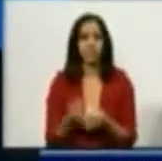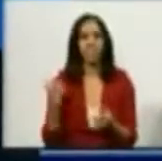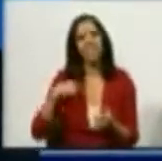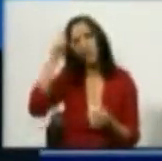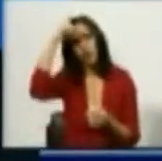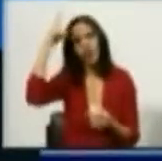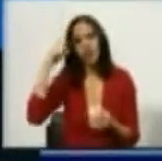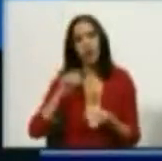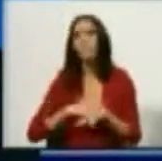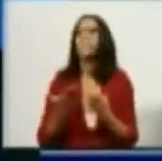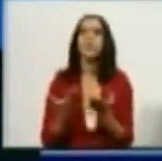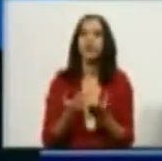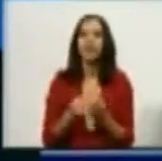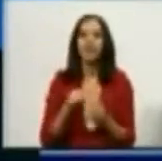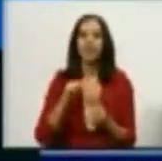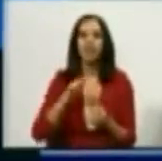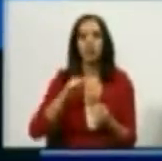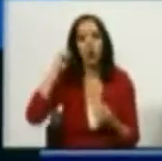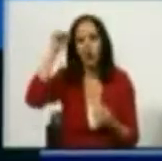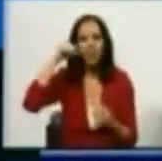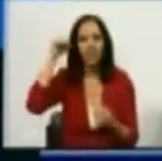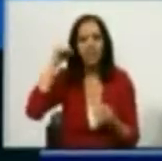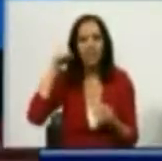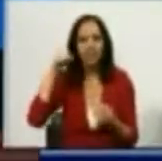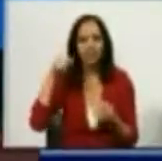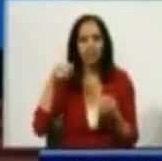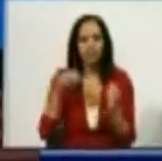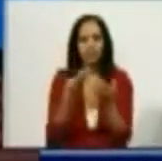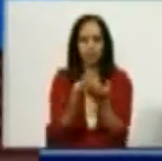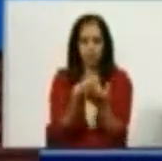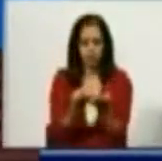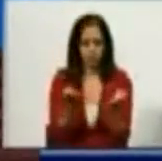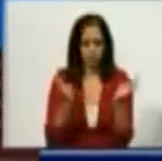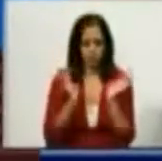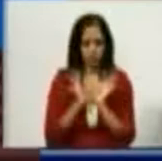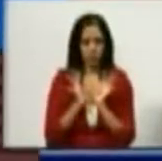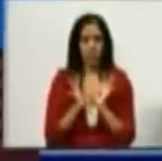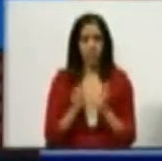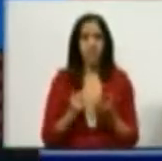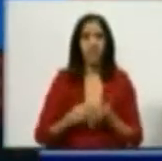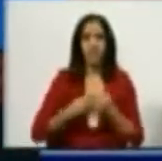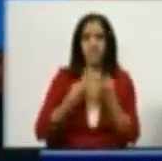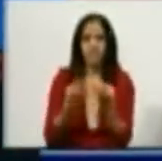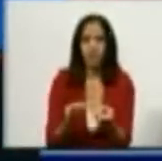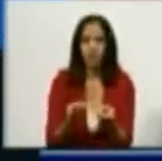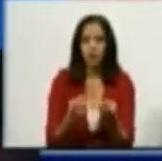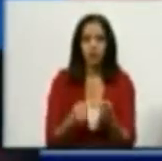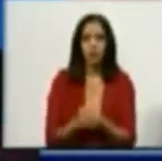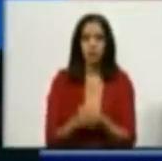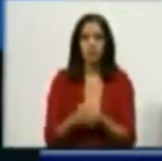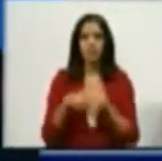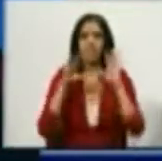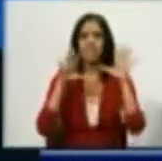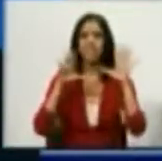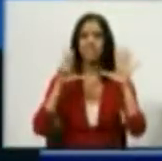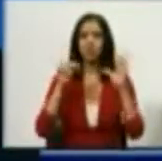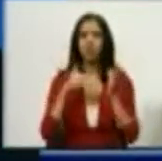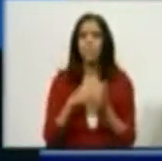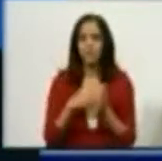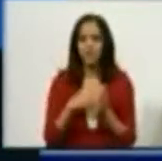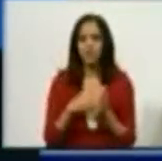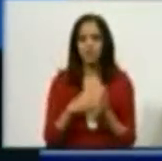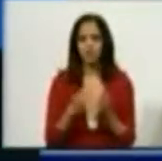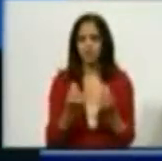por qué no grabo toda la canasta y le devuelvo a los hogares del desfile uno dieciocho mil pesos